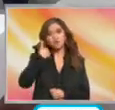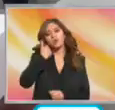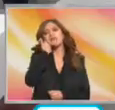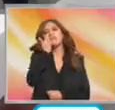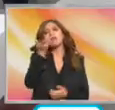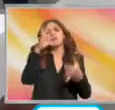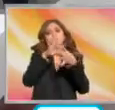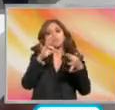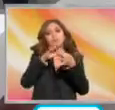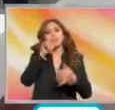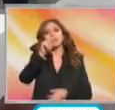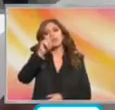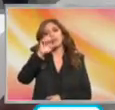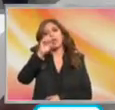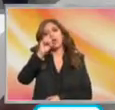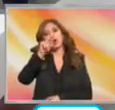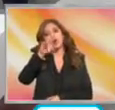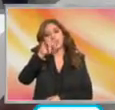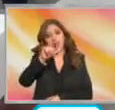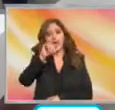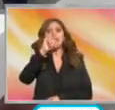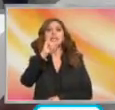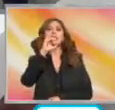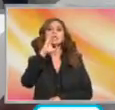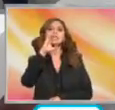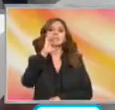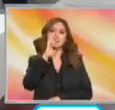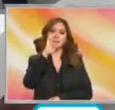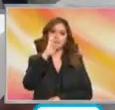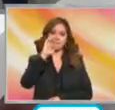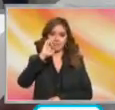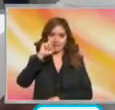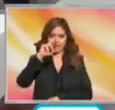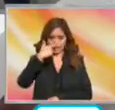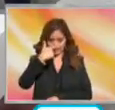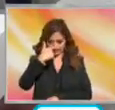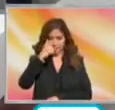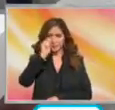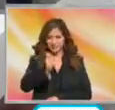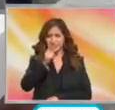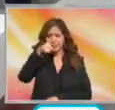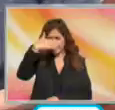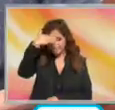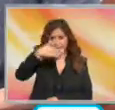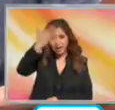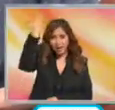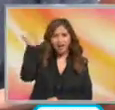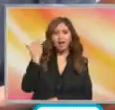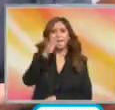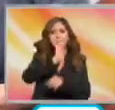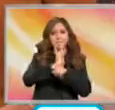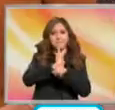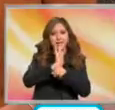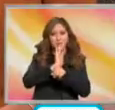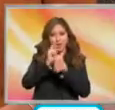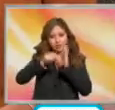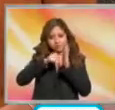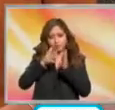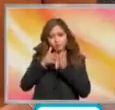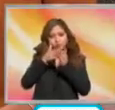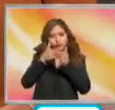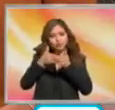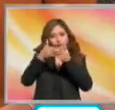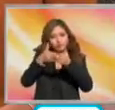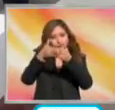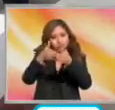Todos sabemos lo que es un iceberg, ¿no? Sí. ¿Se acuerdan del Titanic? Un tipo de bloque de hielo, el ¿no? bloque de También. hielo. Es lo que vemos la puntita, pero es